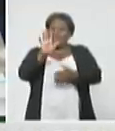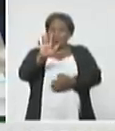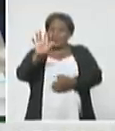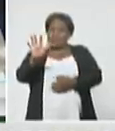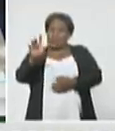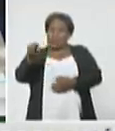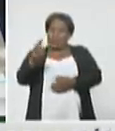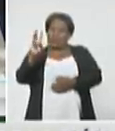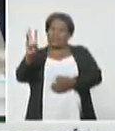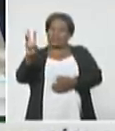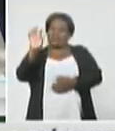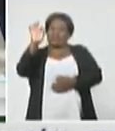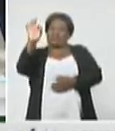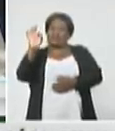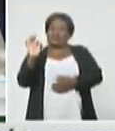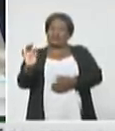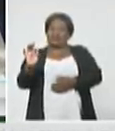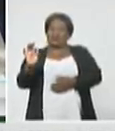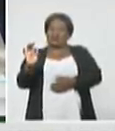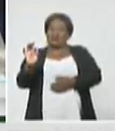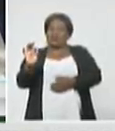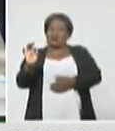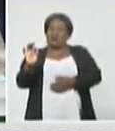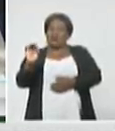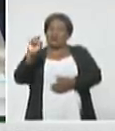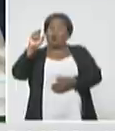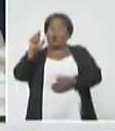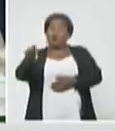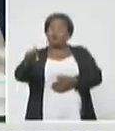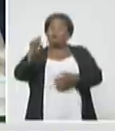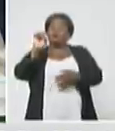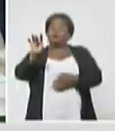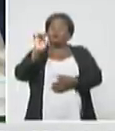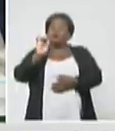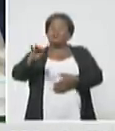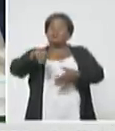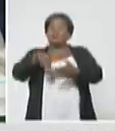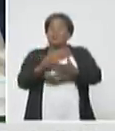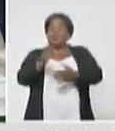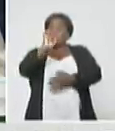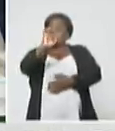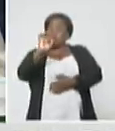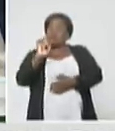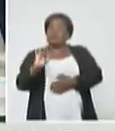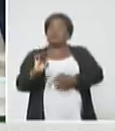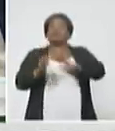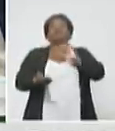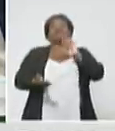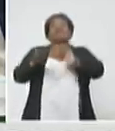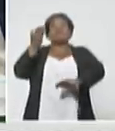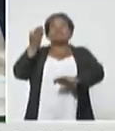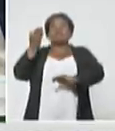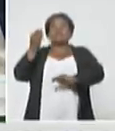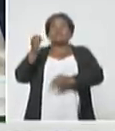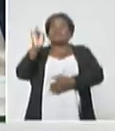55,3%. Y en los últimos 15 días, ese porciento se incrementa al